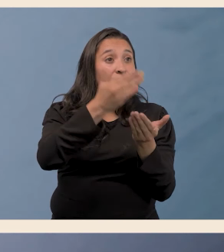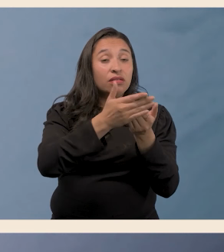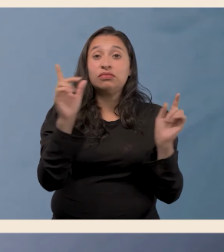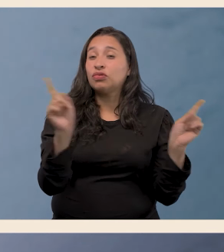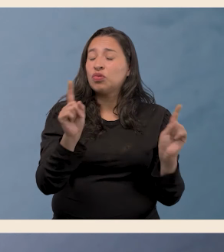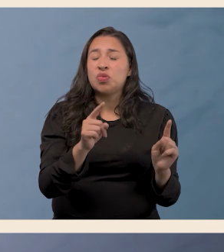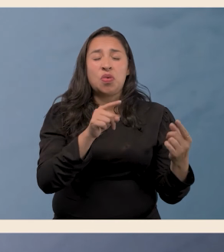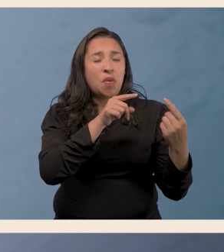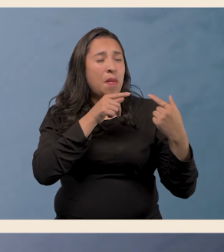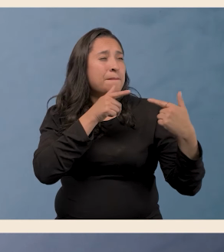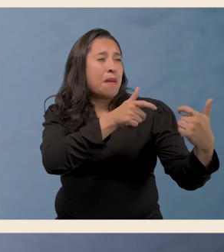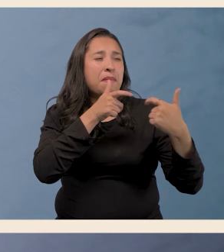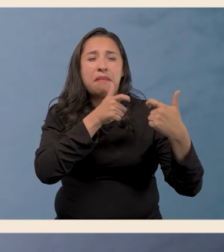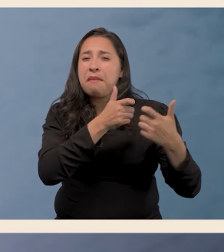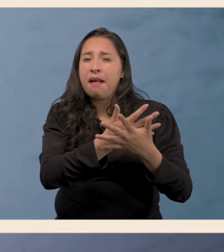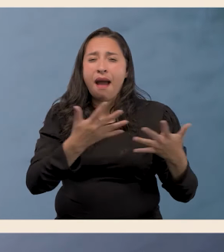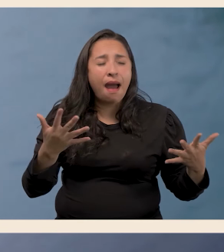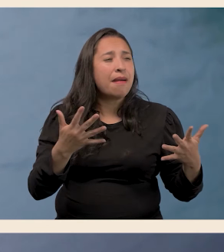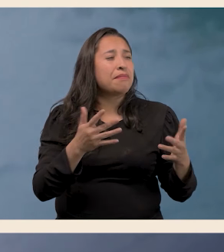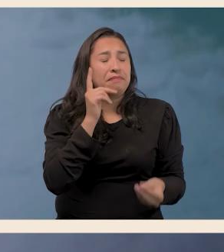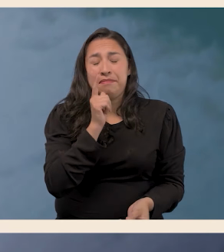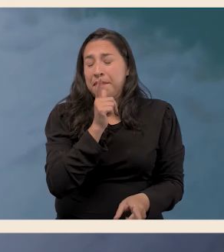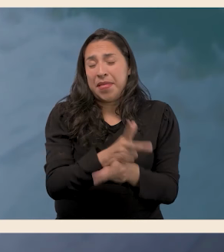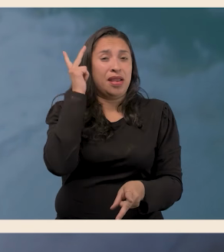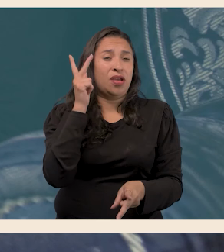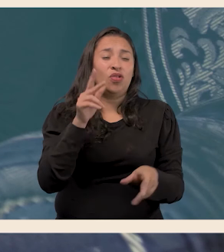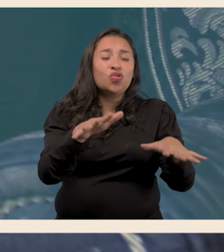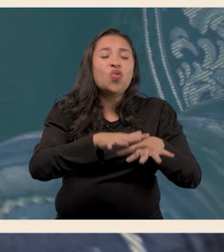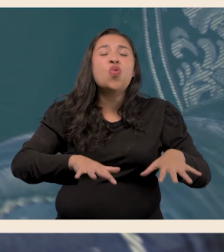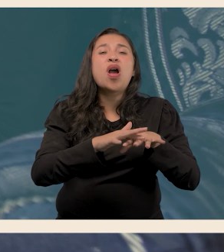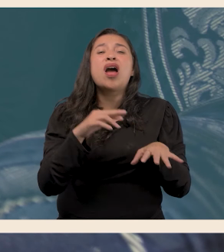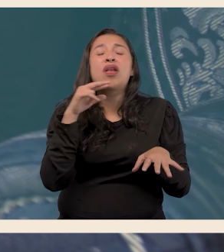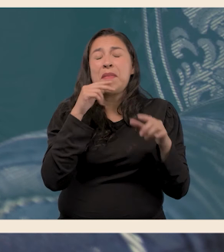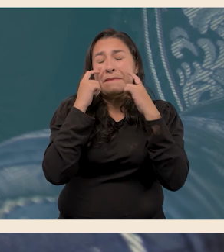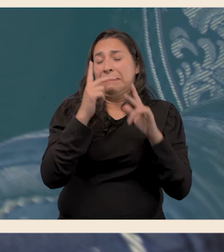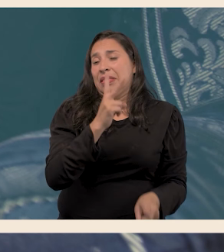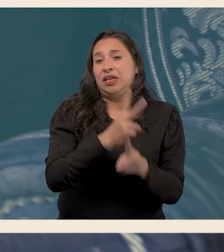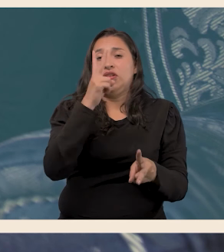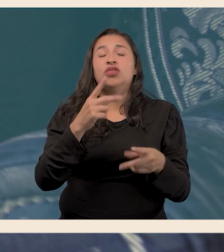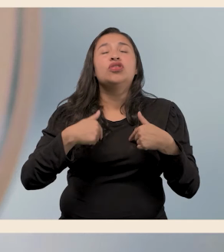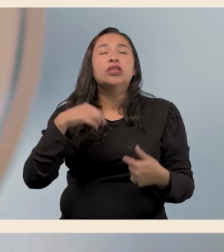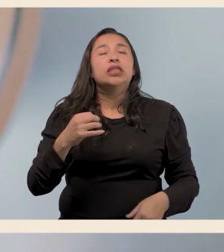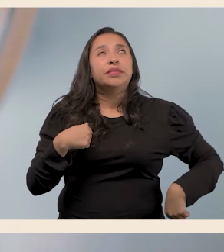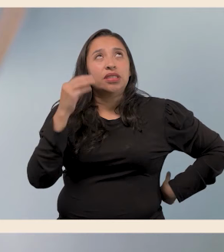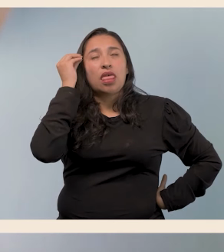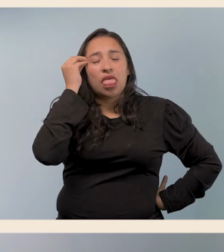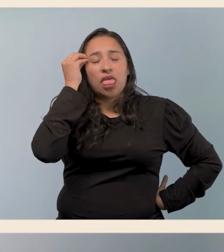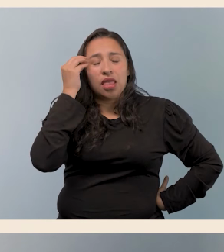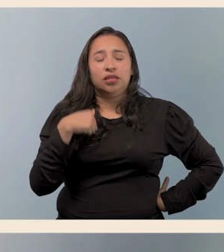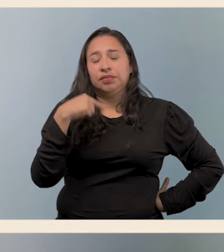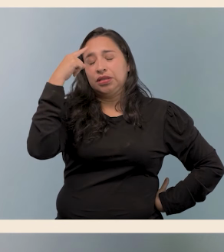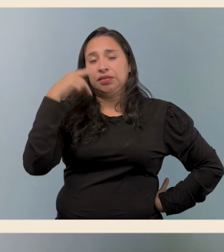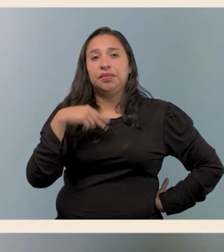rojas, y que había mucho peligro para ellos. Yo mantenía, digámoslo, pegada al techo,